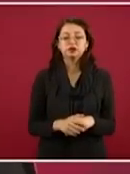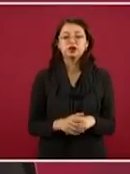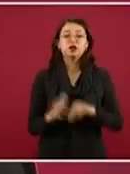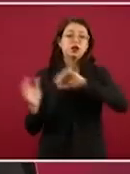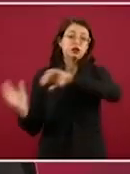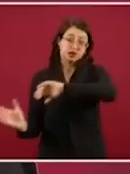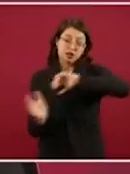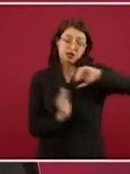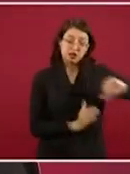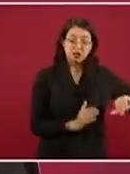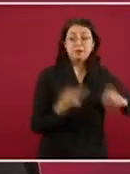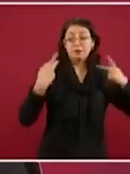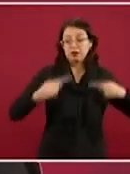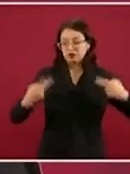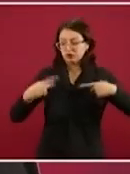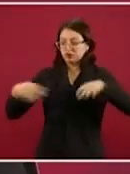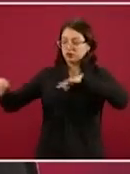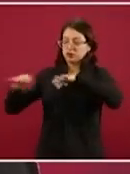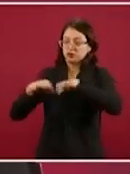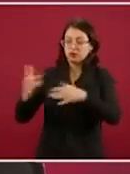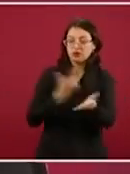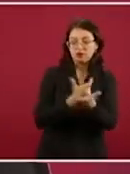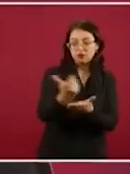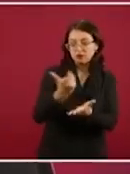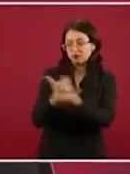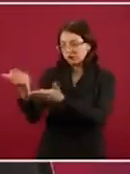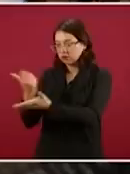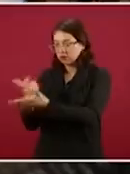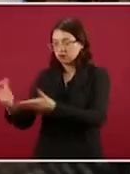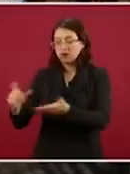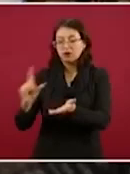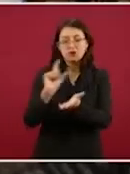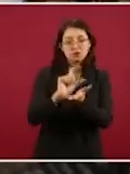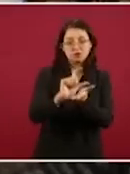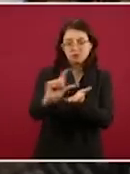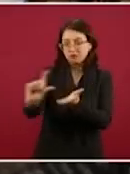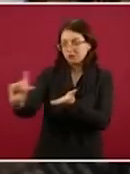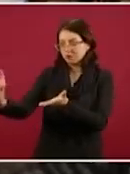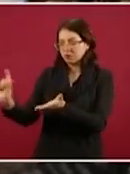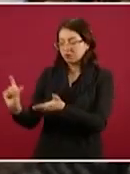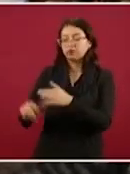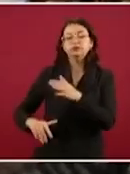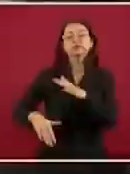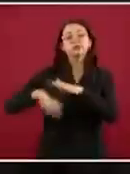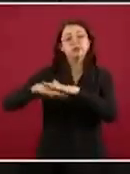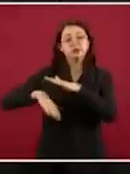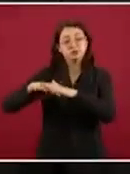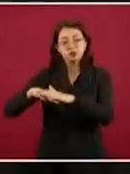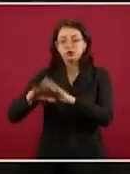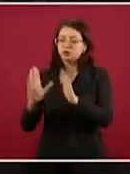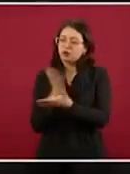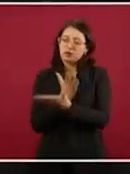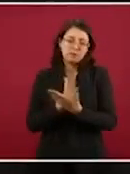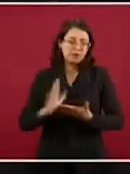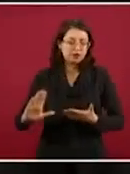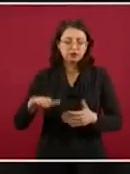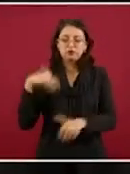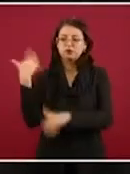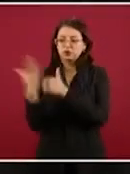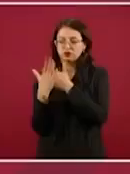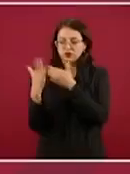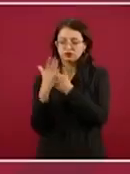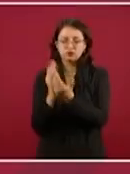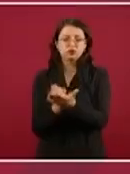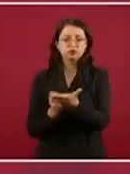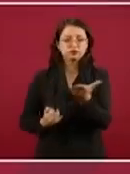al salario mínimo. Eso estamos por definirlo. Vamos